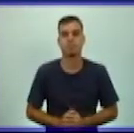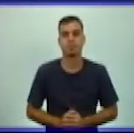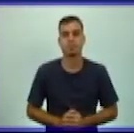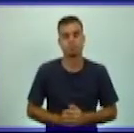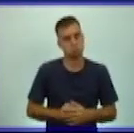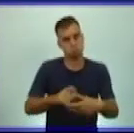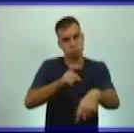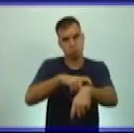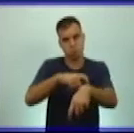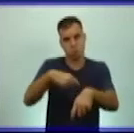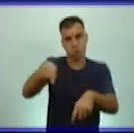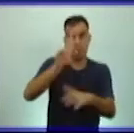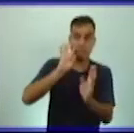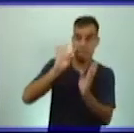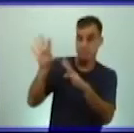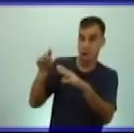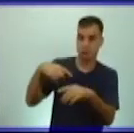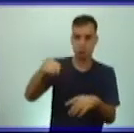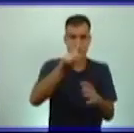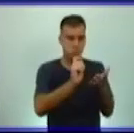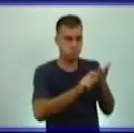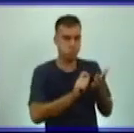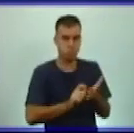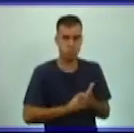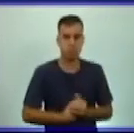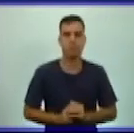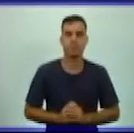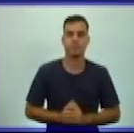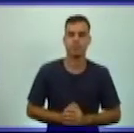minutos para que los enumeren.